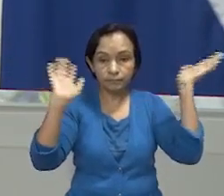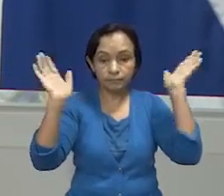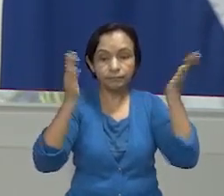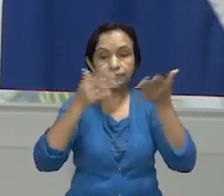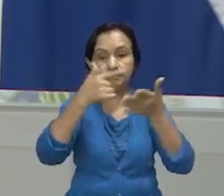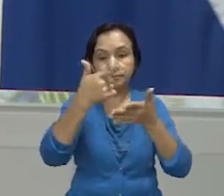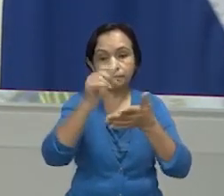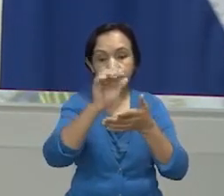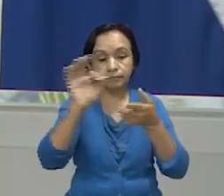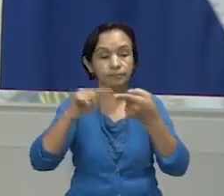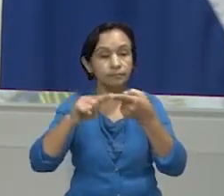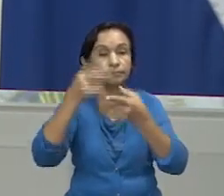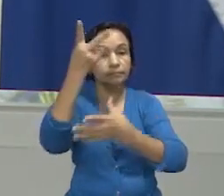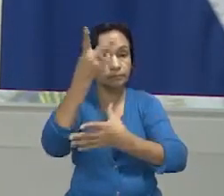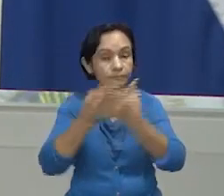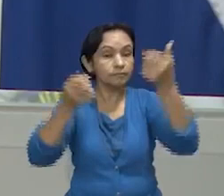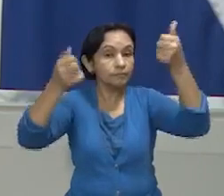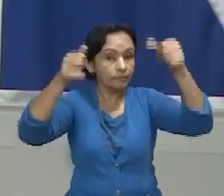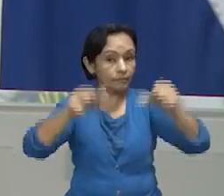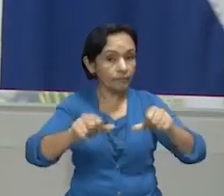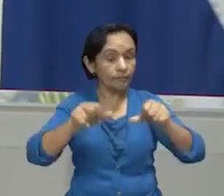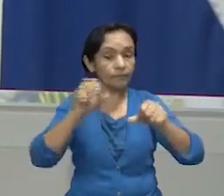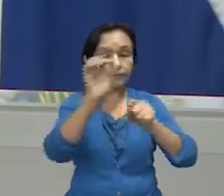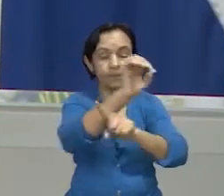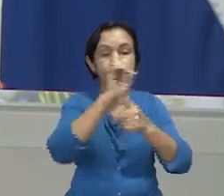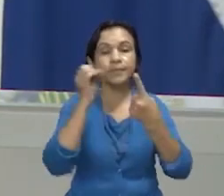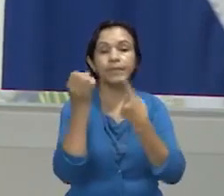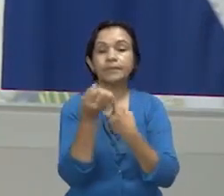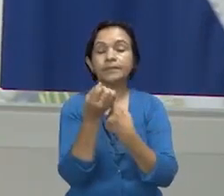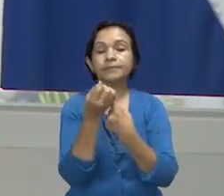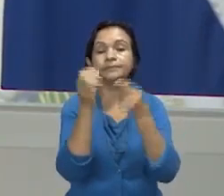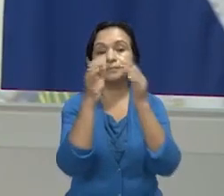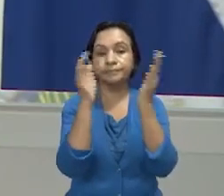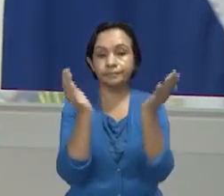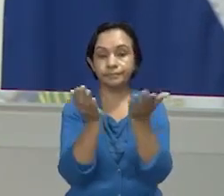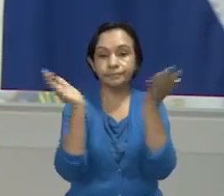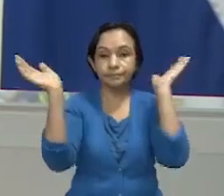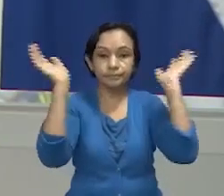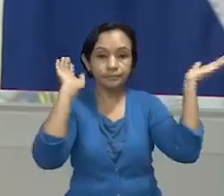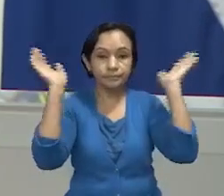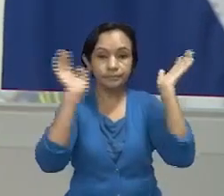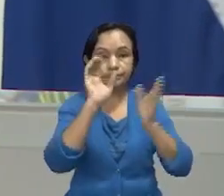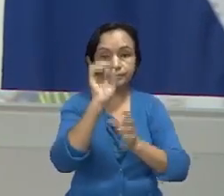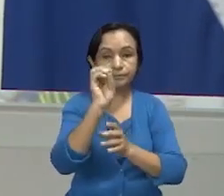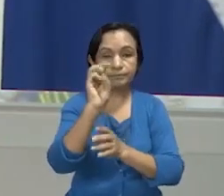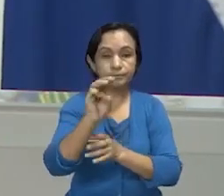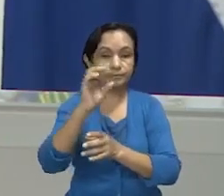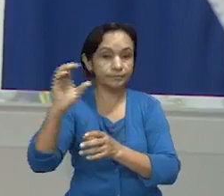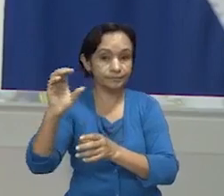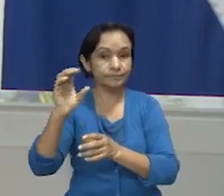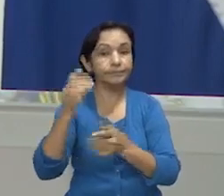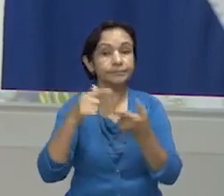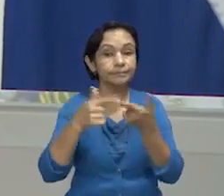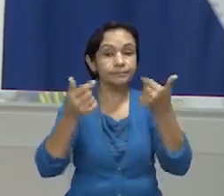servicios GATS. Ambos acuerdos forman parte de la Organización Mundial del Comercio OMC.